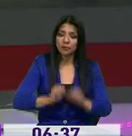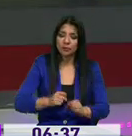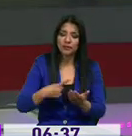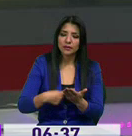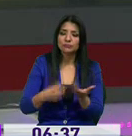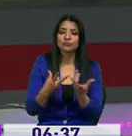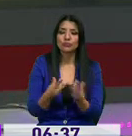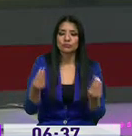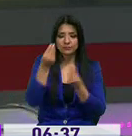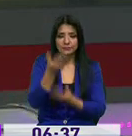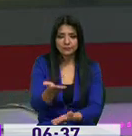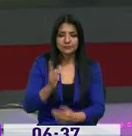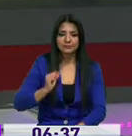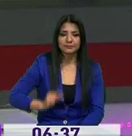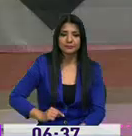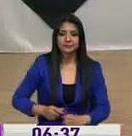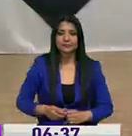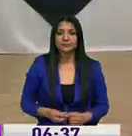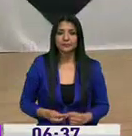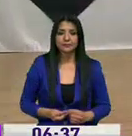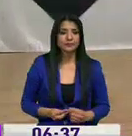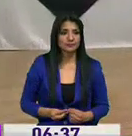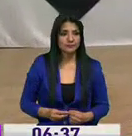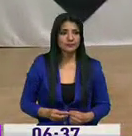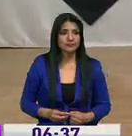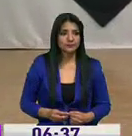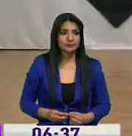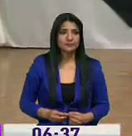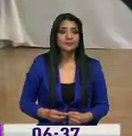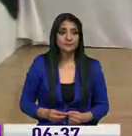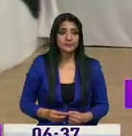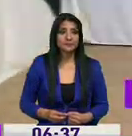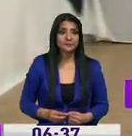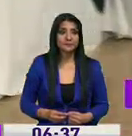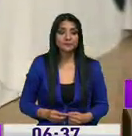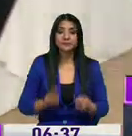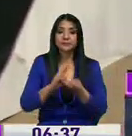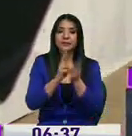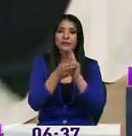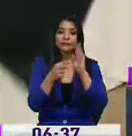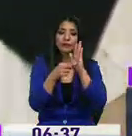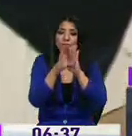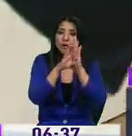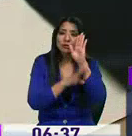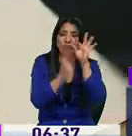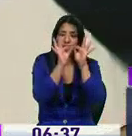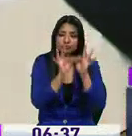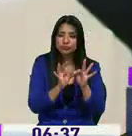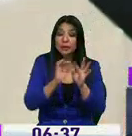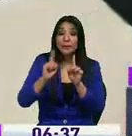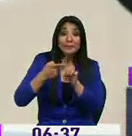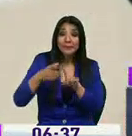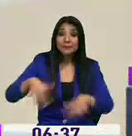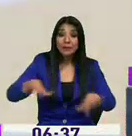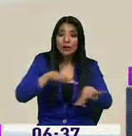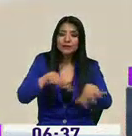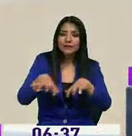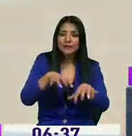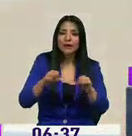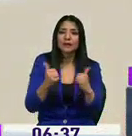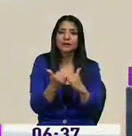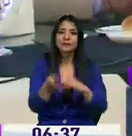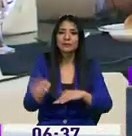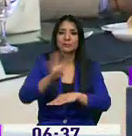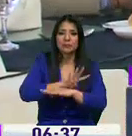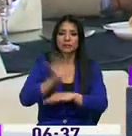de traemos los detalles el primer paso para impulsar una reforma constitucional se dio en la asamblea con la sesión a la que asistieron